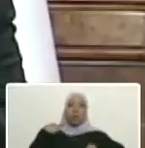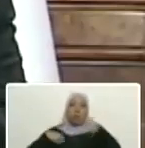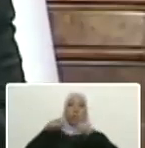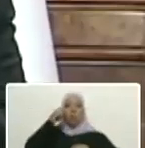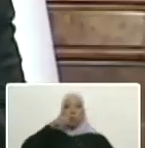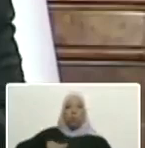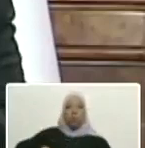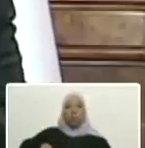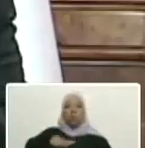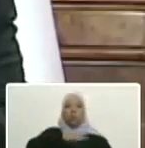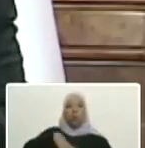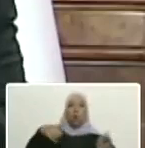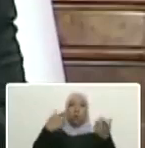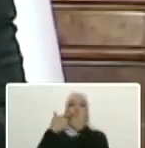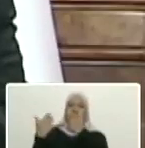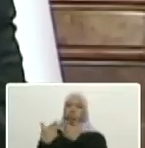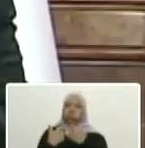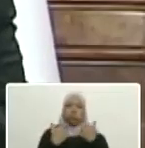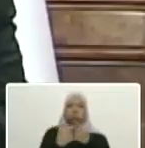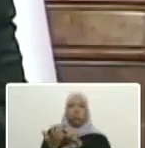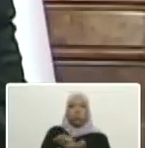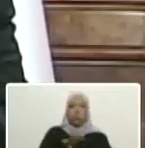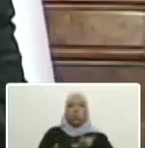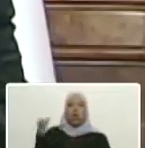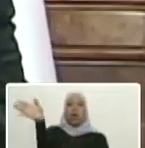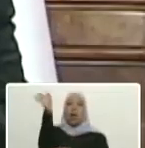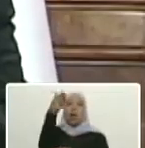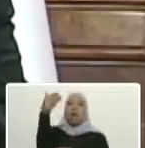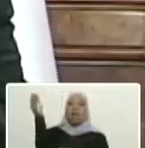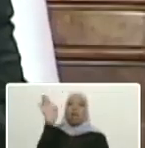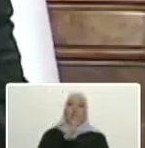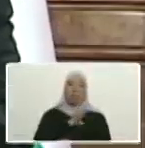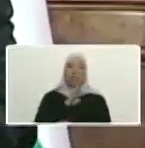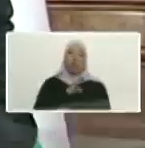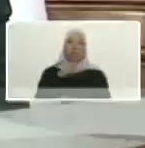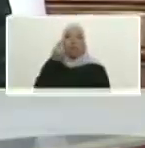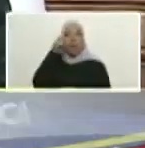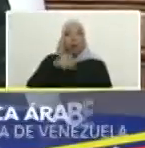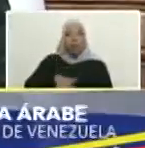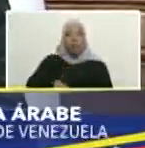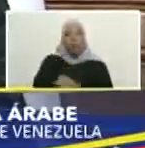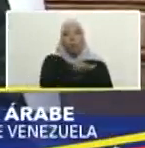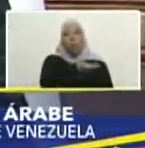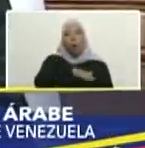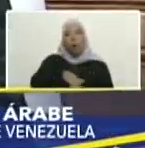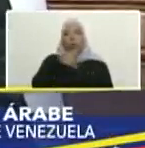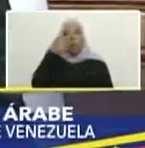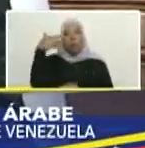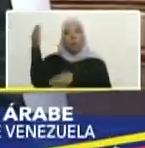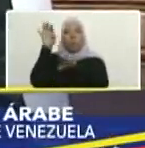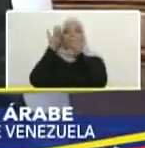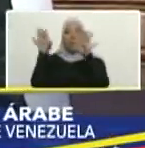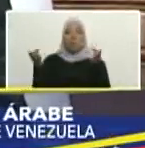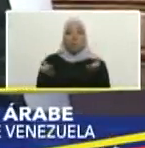pueblos que admiramos las banderas republicanas y populares que levantan los pueblos del